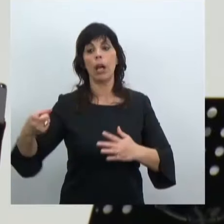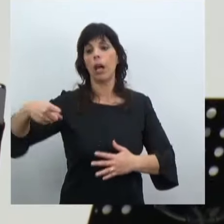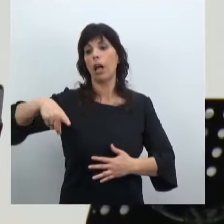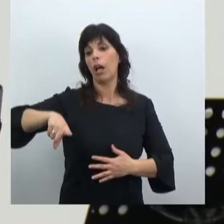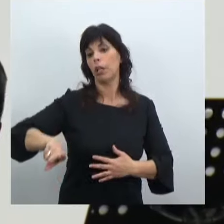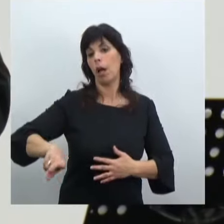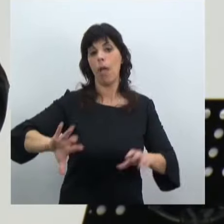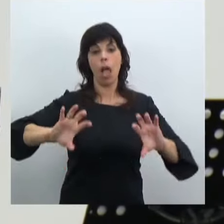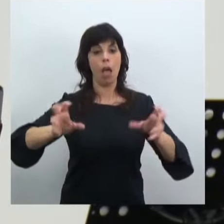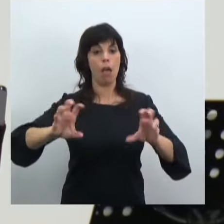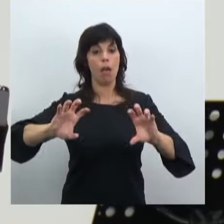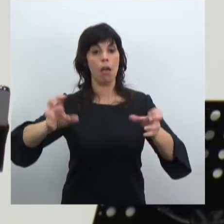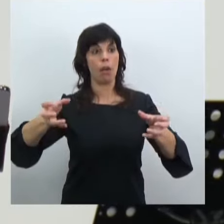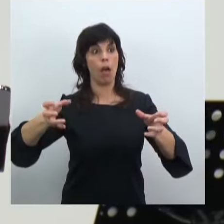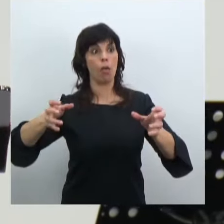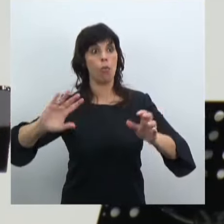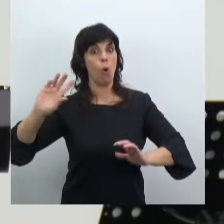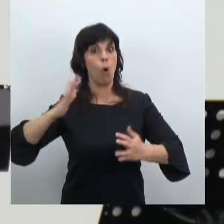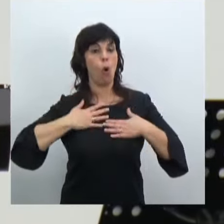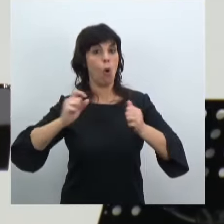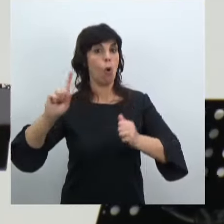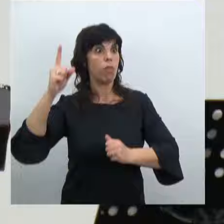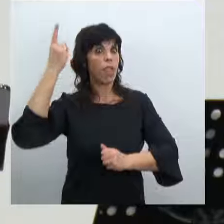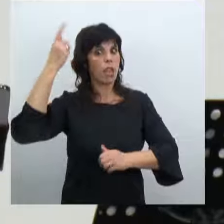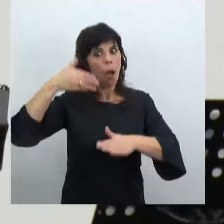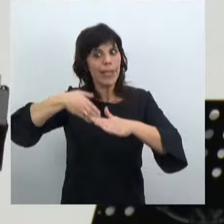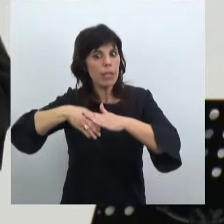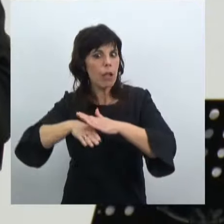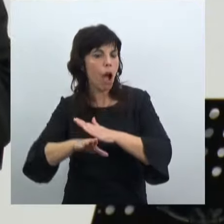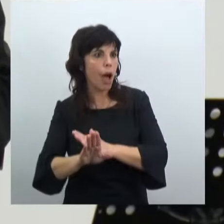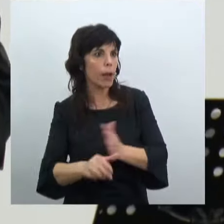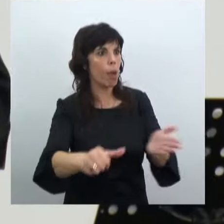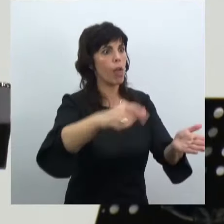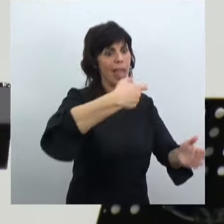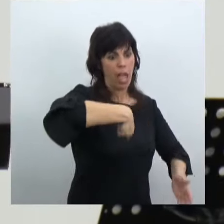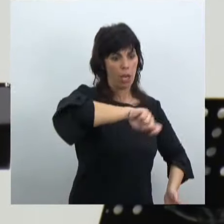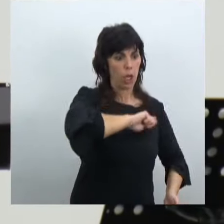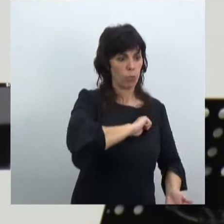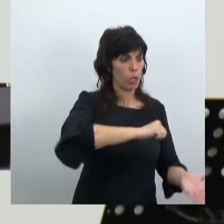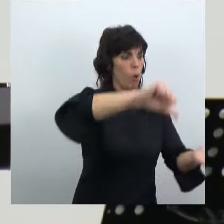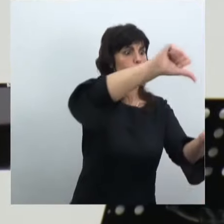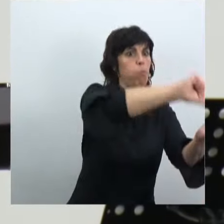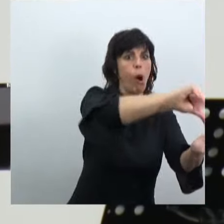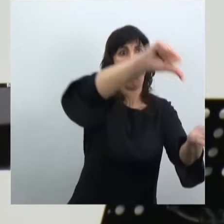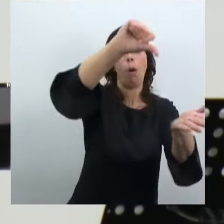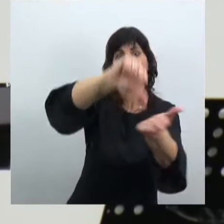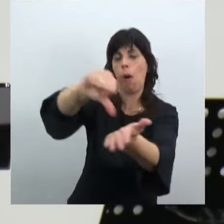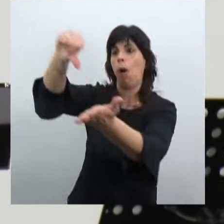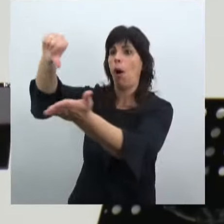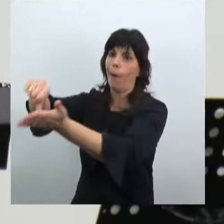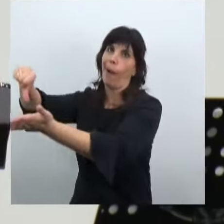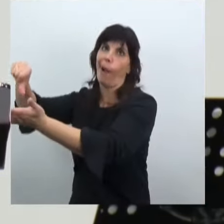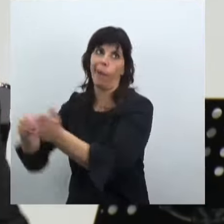en Pamplona, Vitoria, sea en Bilbao, sea en Valencia, sea en Zaragoza, sea en Barcelona,